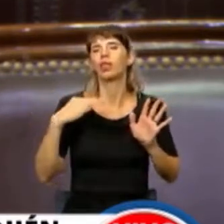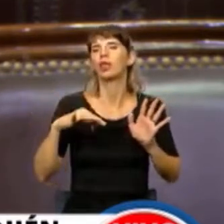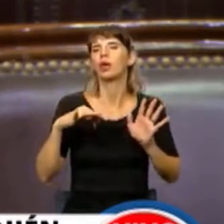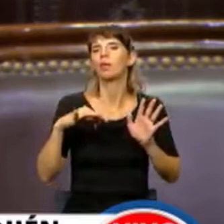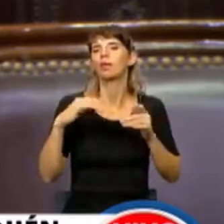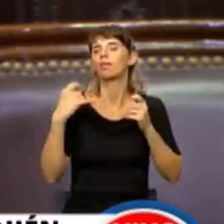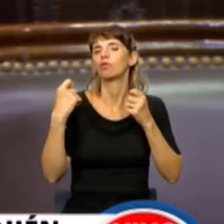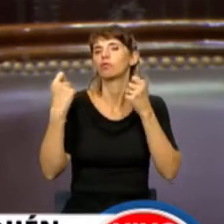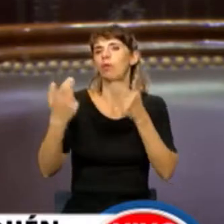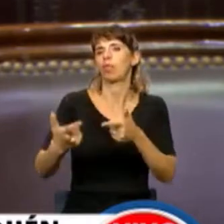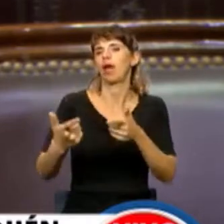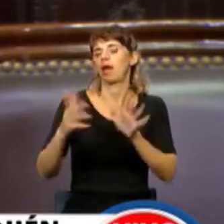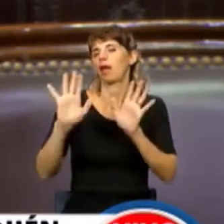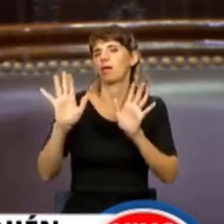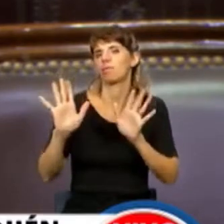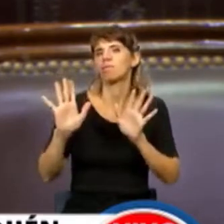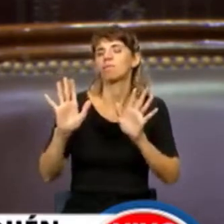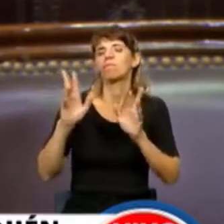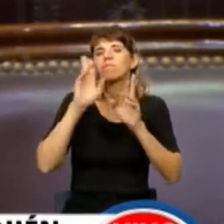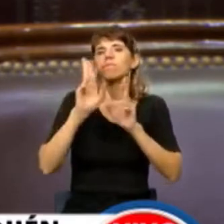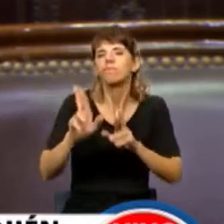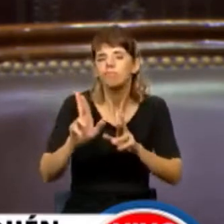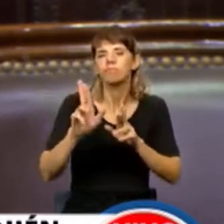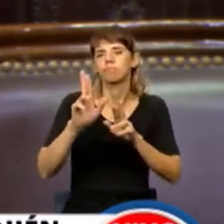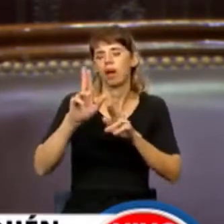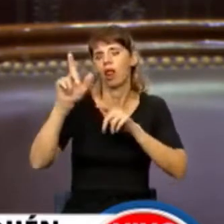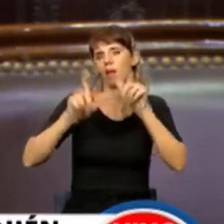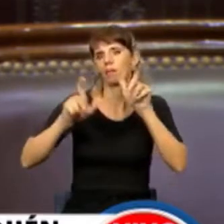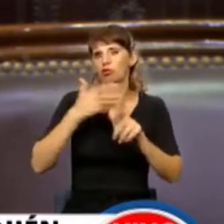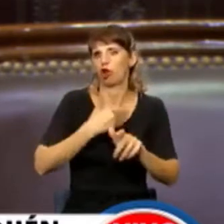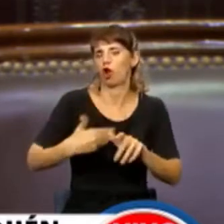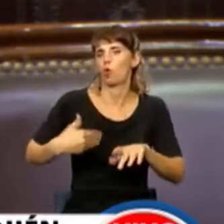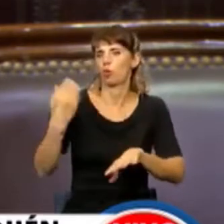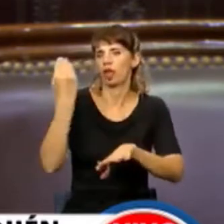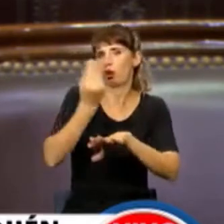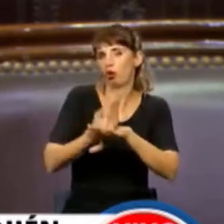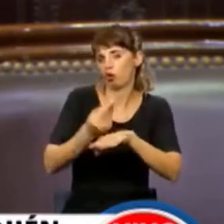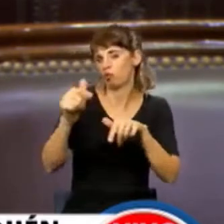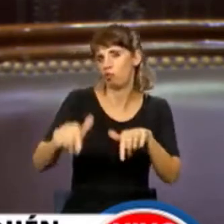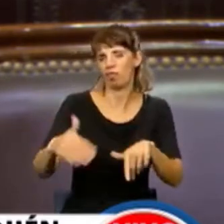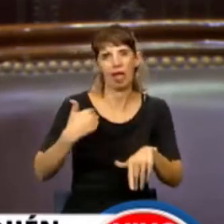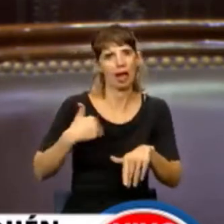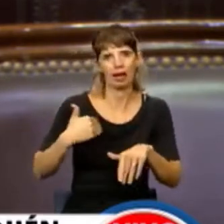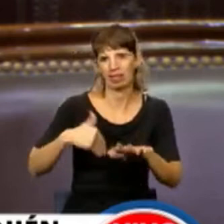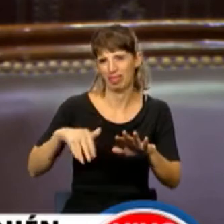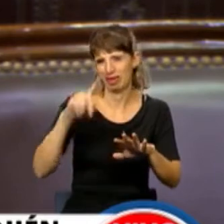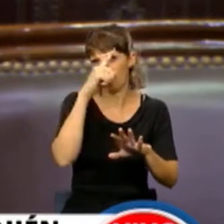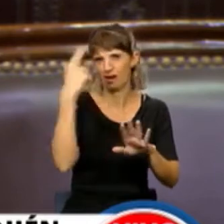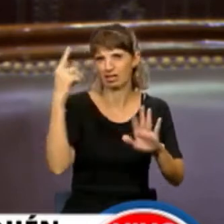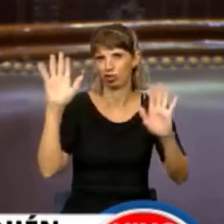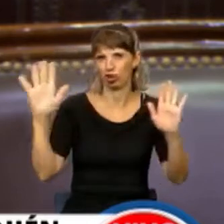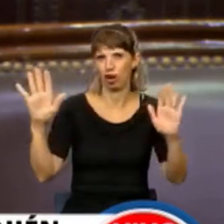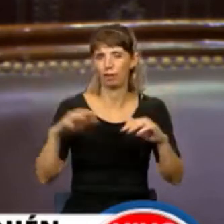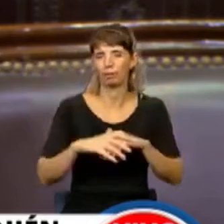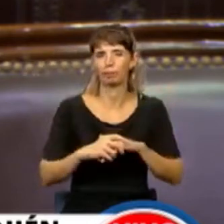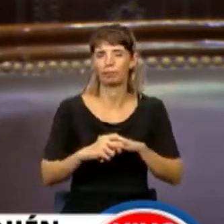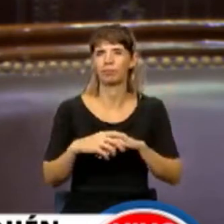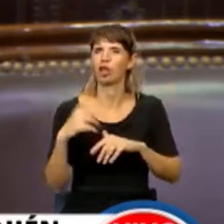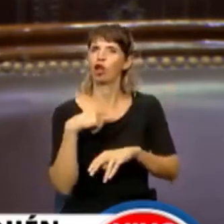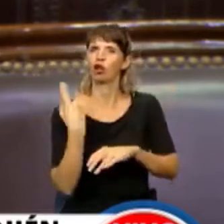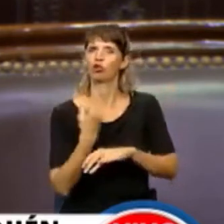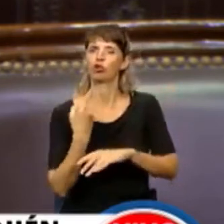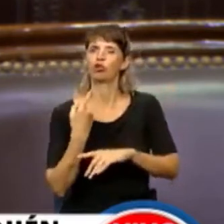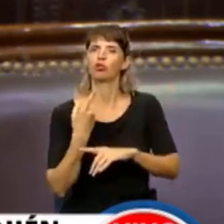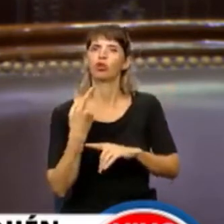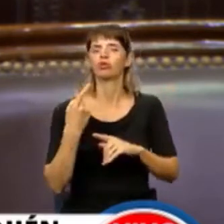quienes quieren tener gobernabilidad y a quienes gobiernan, y en este caso en este país. Nosotros de ninguna manera queremos ganar